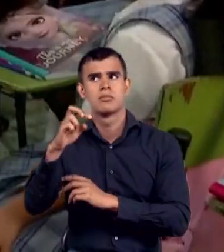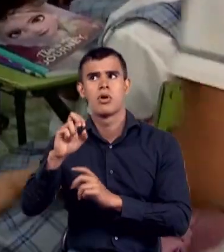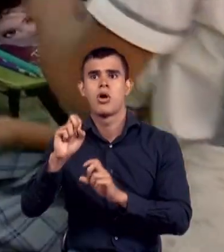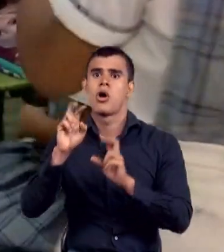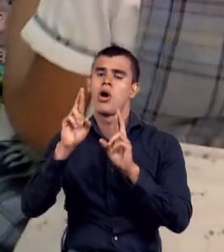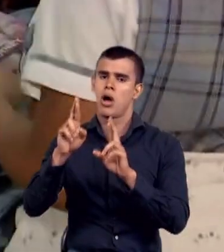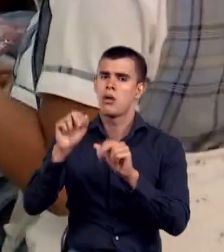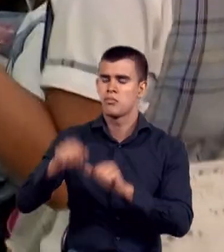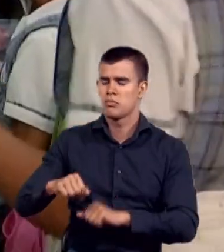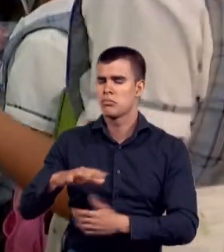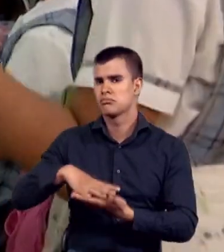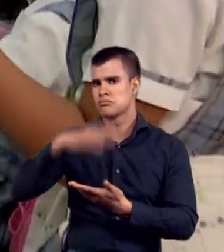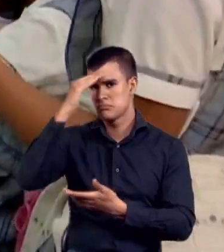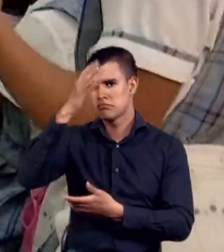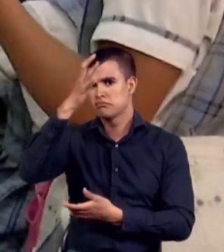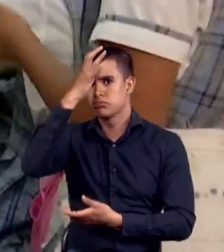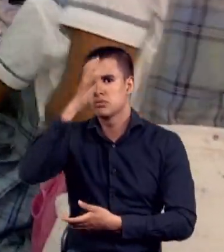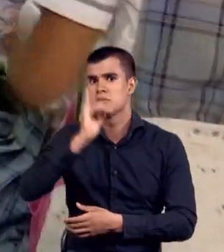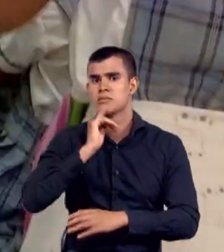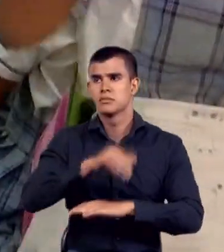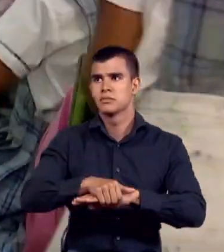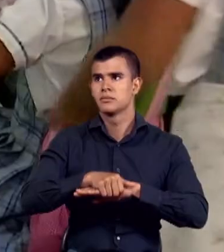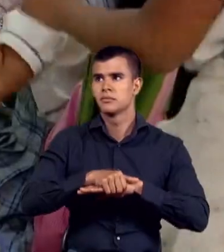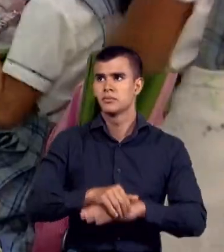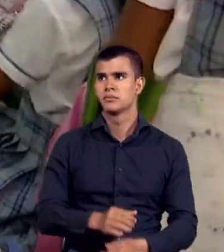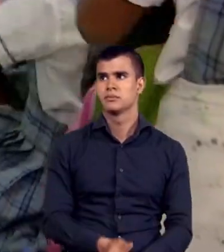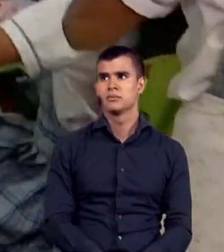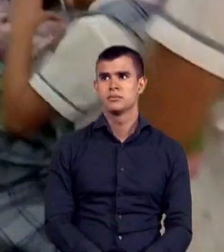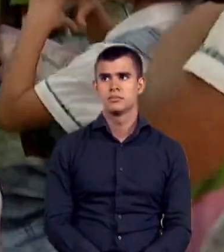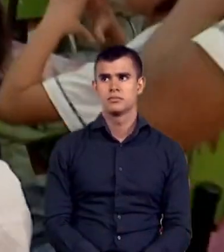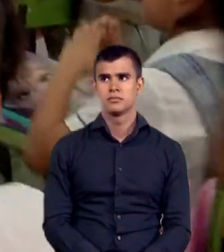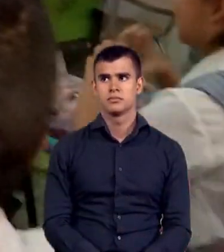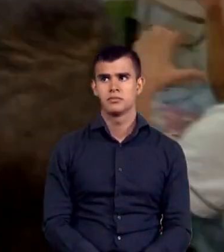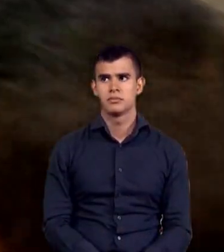inglés. ¡Caterpillar!